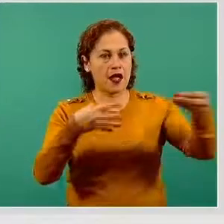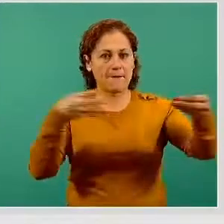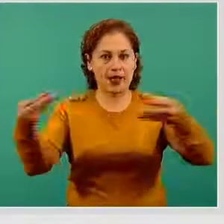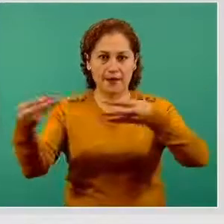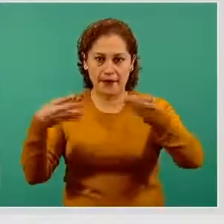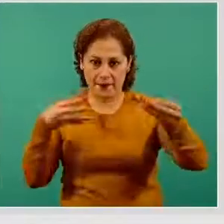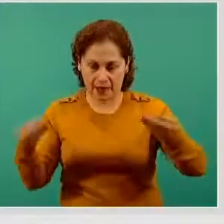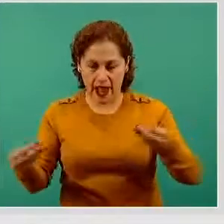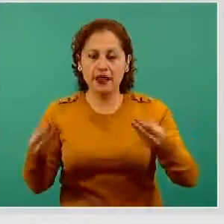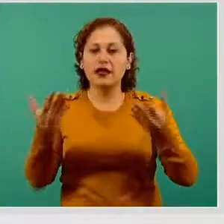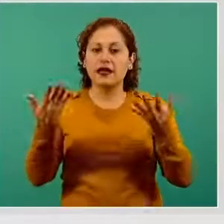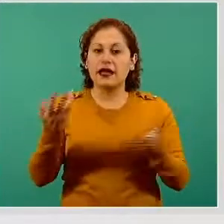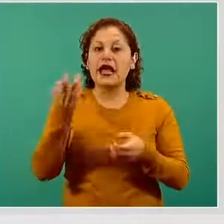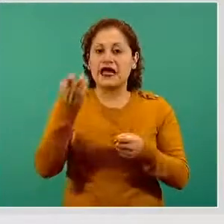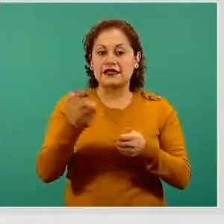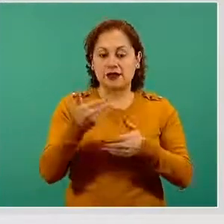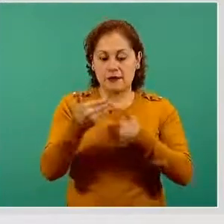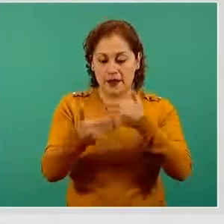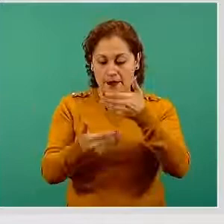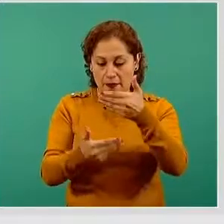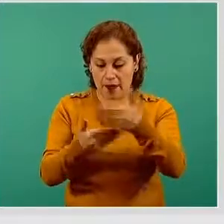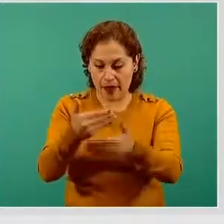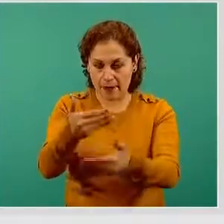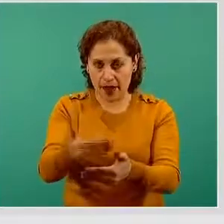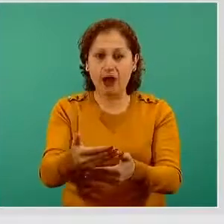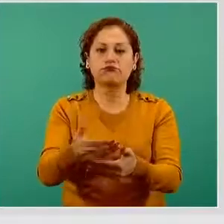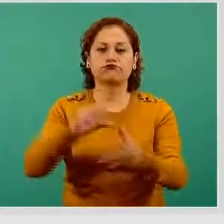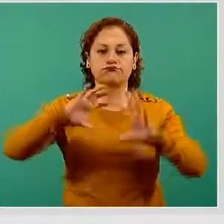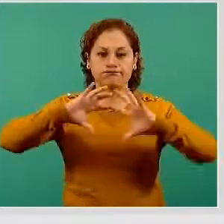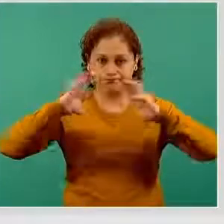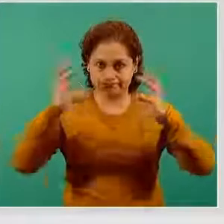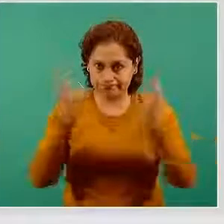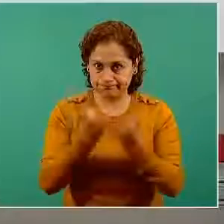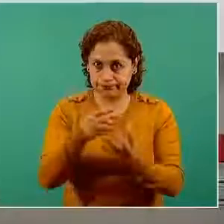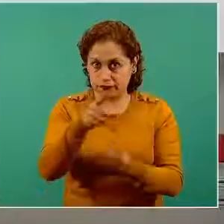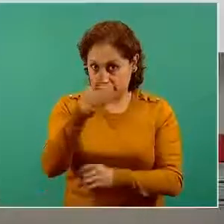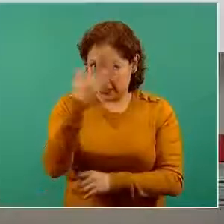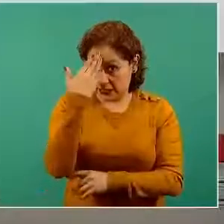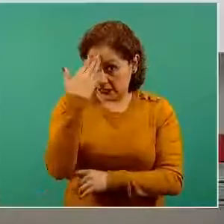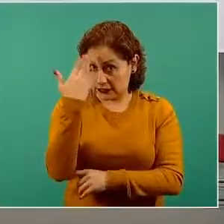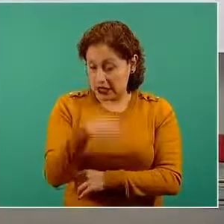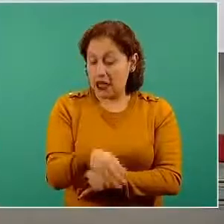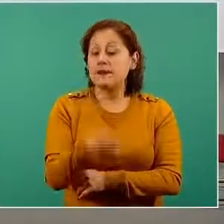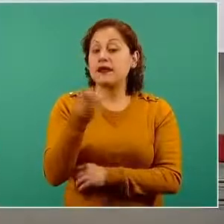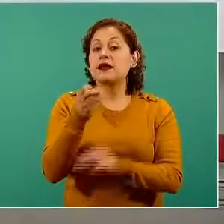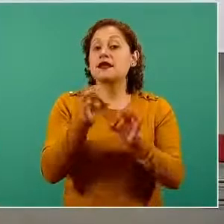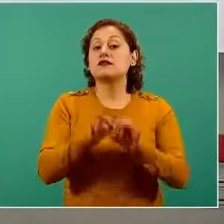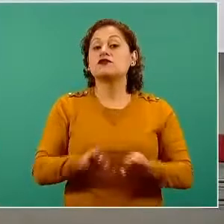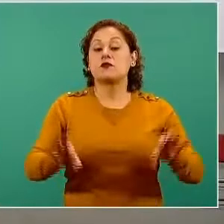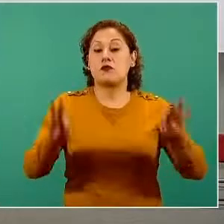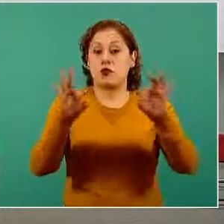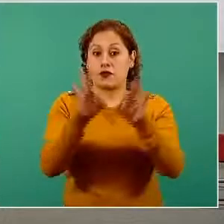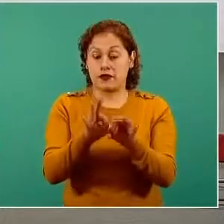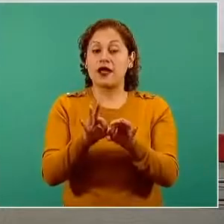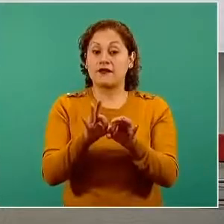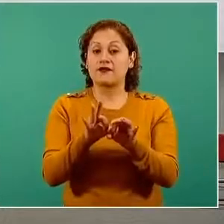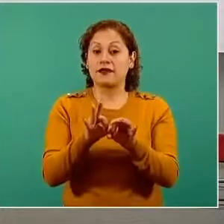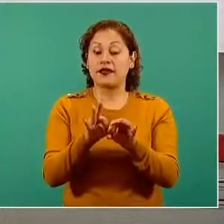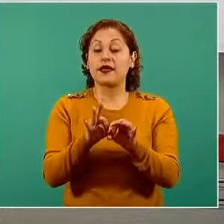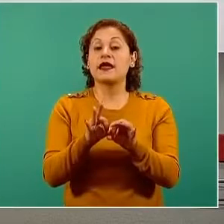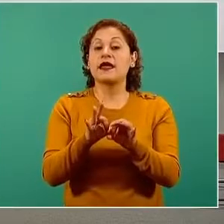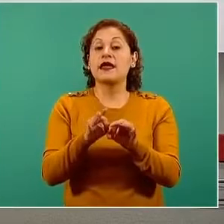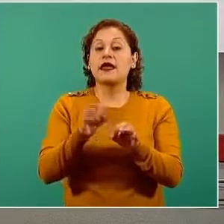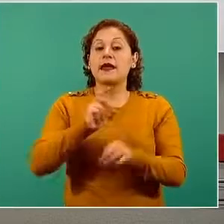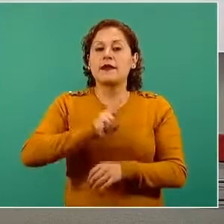el comportamiento de la epidemia. Recordemos que estamos ante un virus que se transmite por la vía aérea. Cuando una